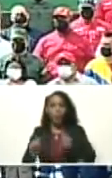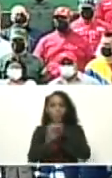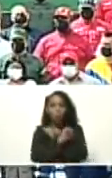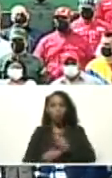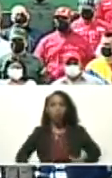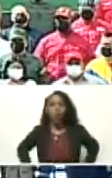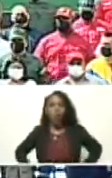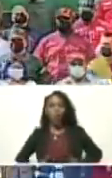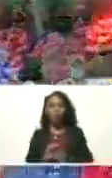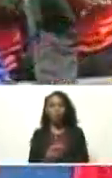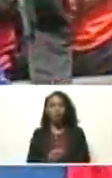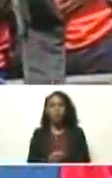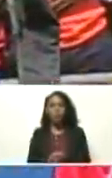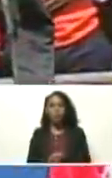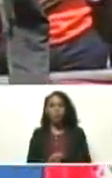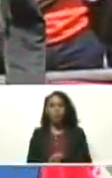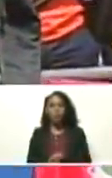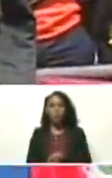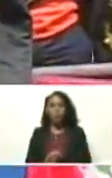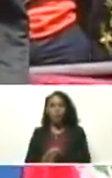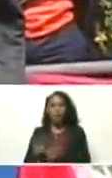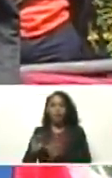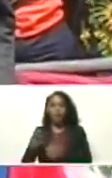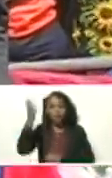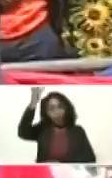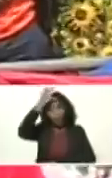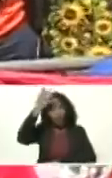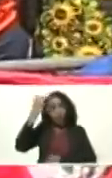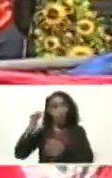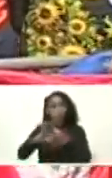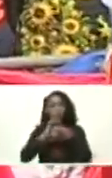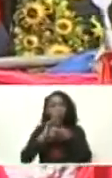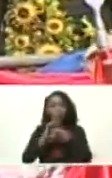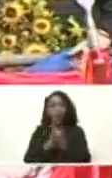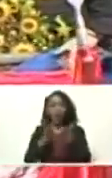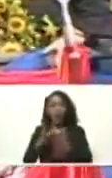Portugal, Reino Unido de la Gran Bretaña,